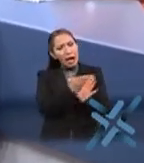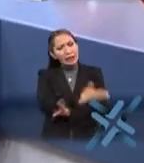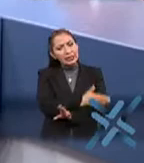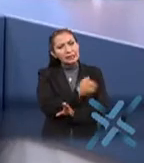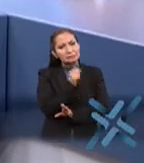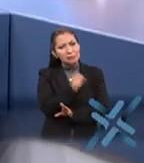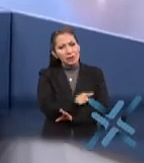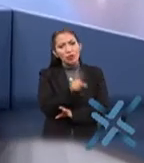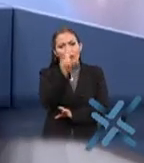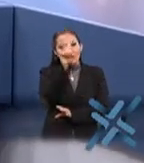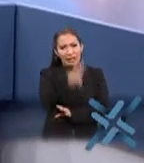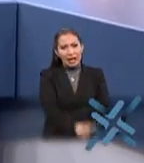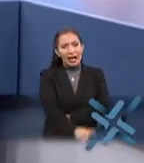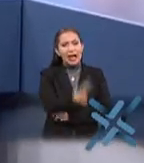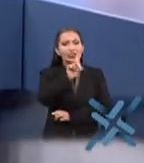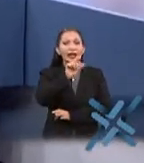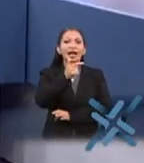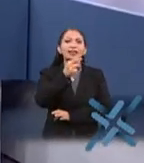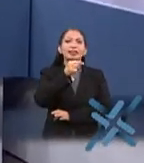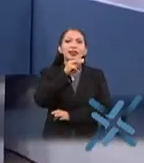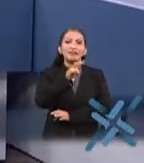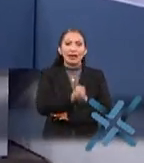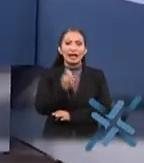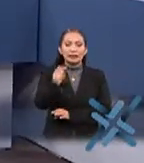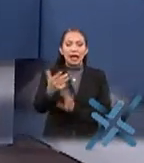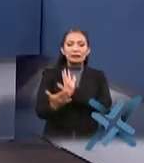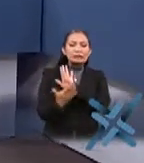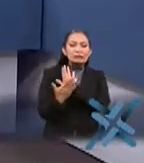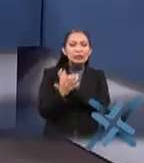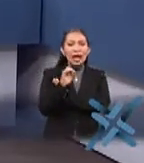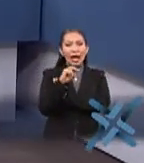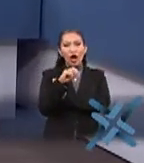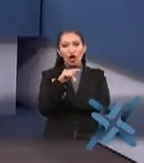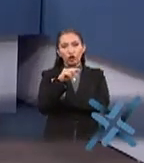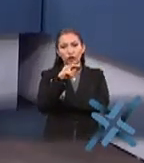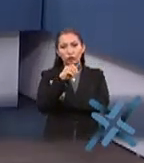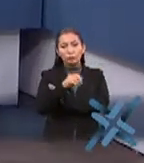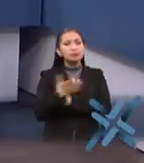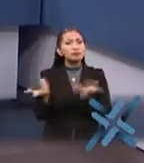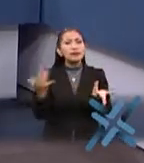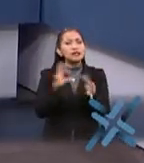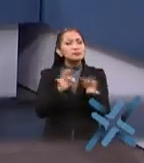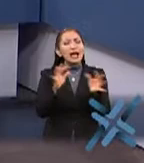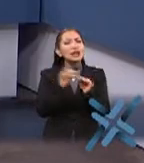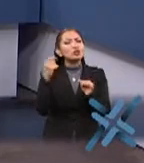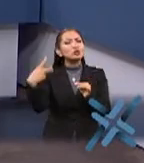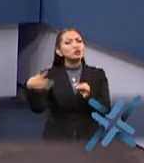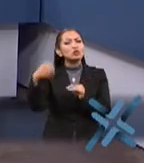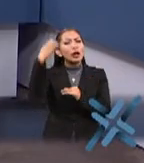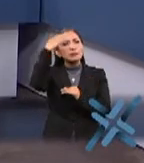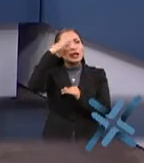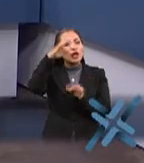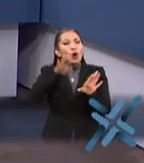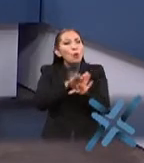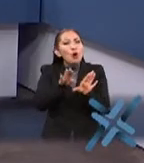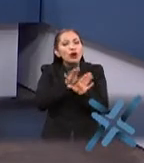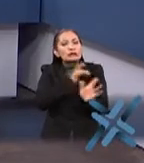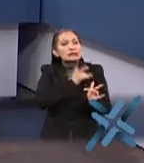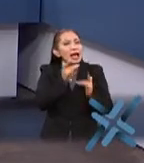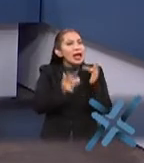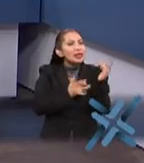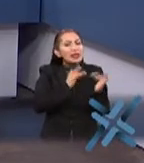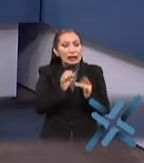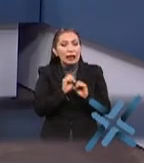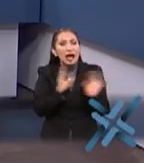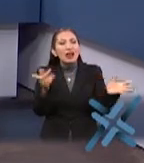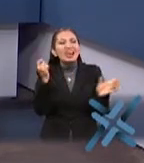transmiten precisamente los viernes por Televisión Educativa de estos En Cortos. Pero platícanos esta experiencia, cómo la has sentido, percibido y